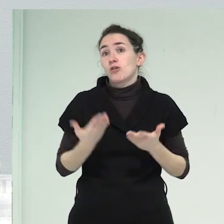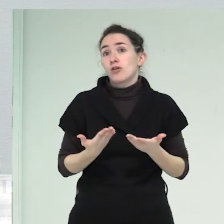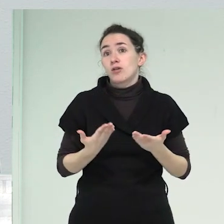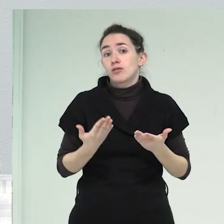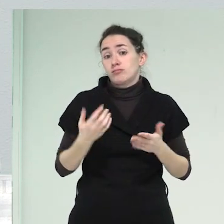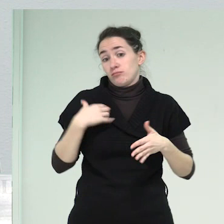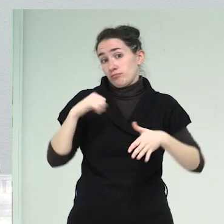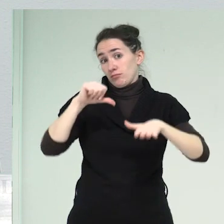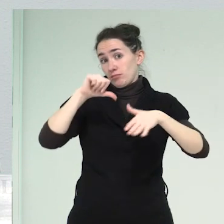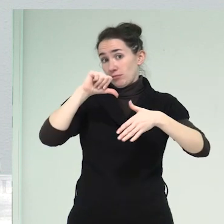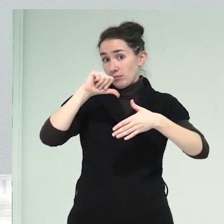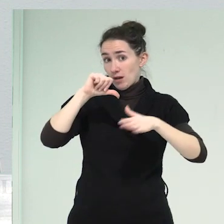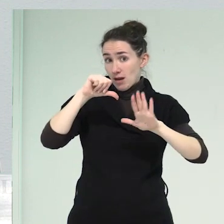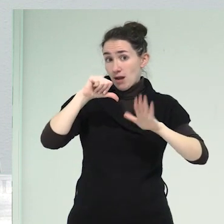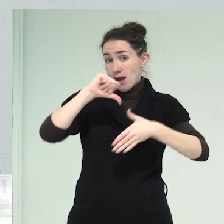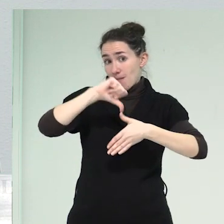en América Latina